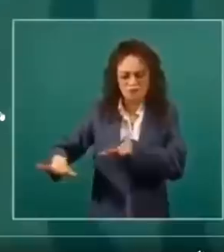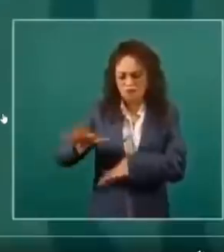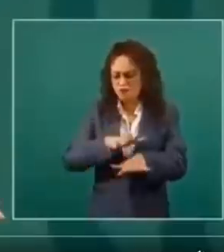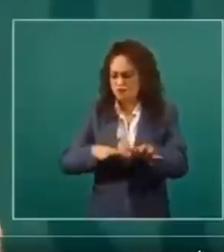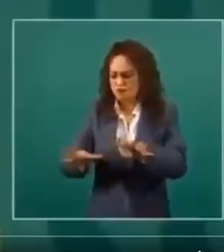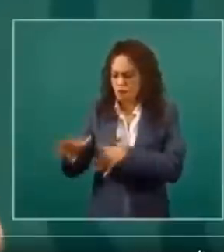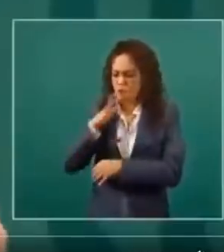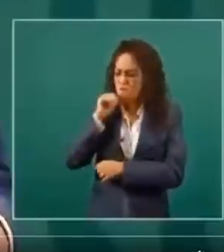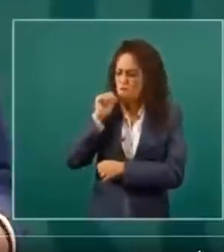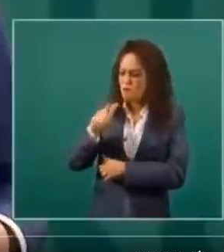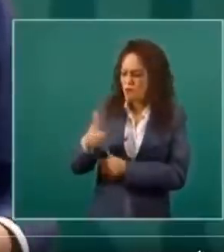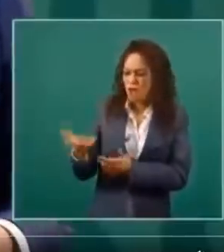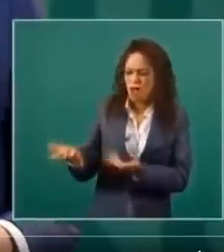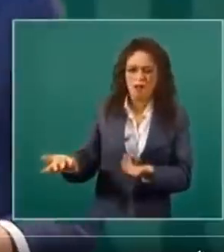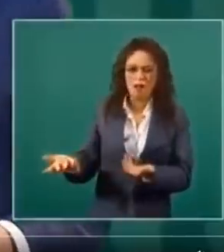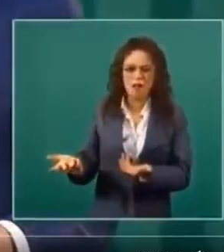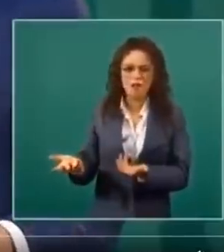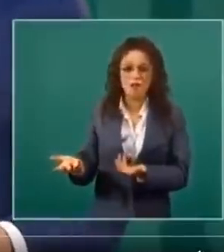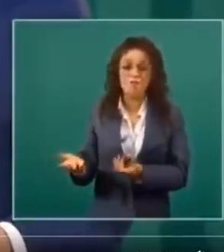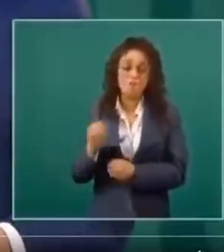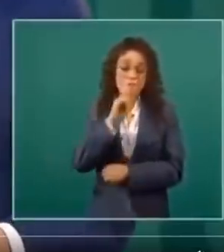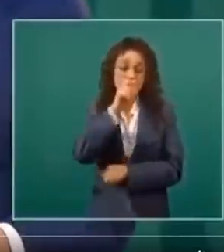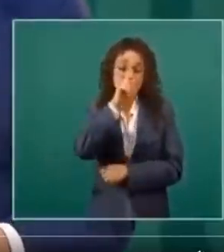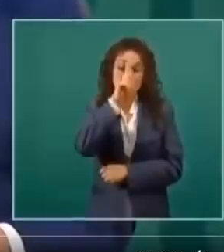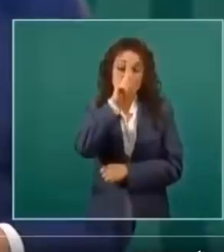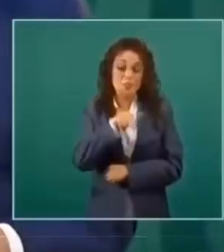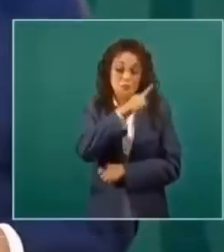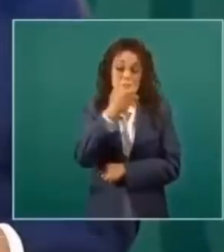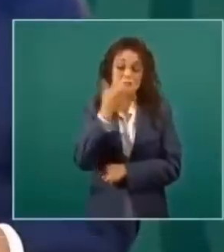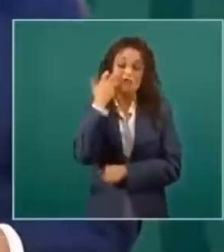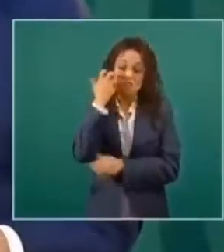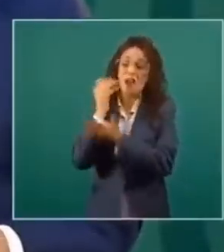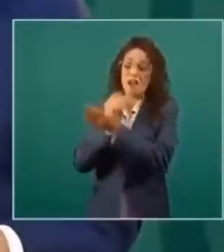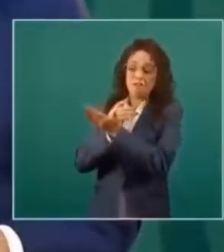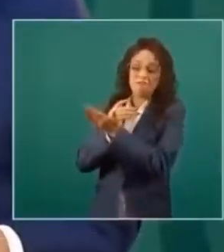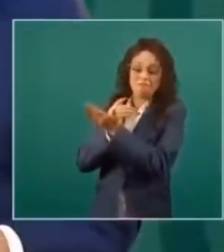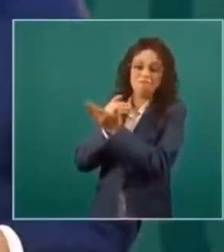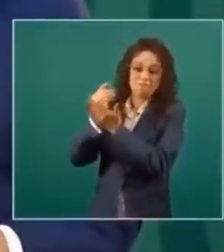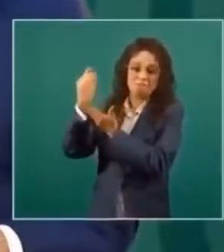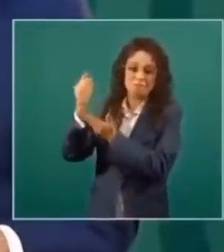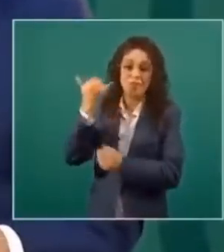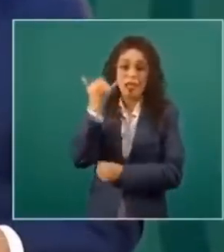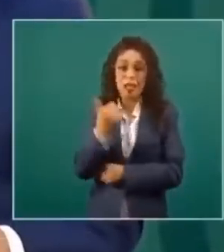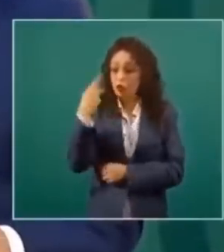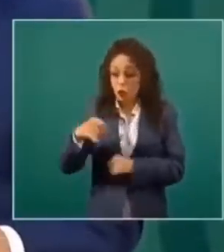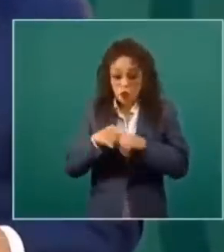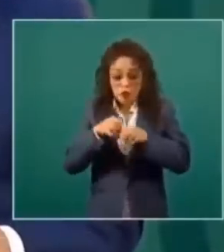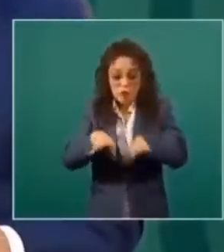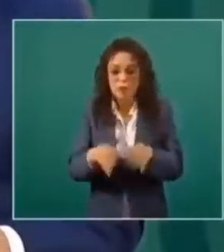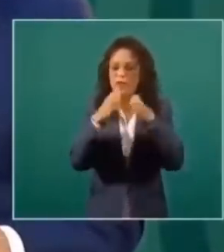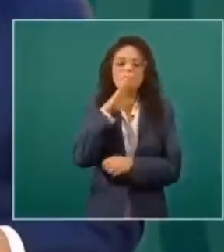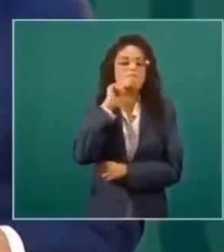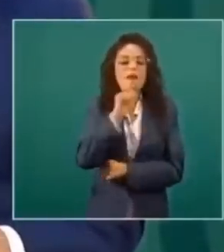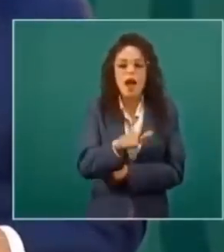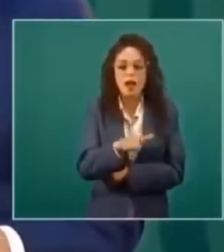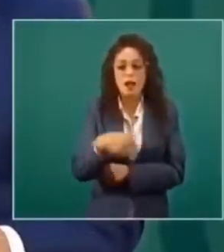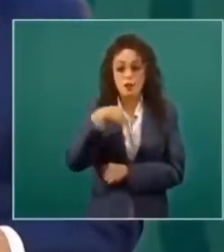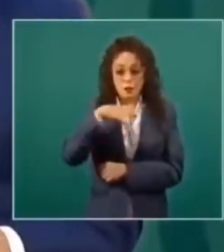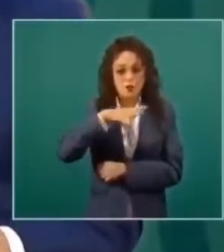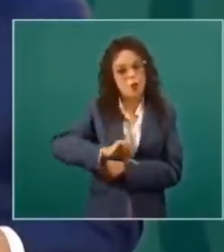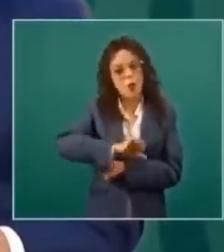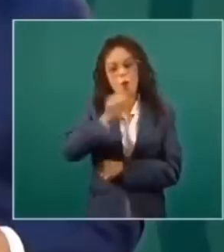Pues sí, exageran. Y no solo eso, están mal sus datos. Yo tengo otros